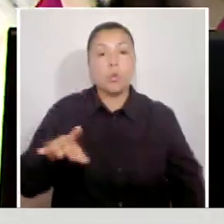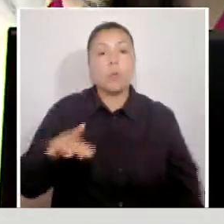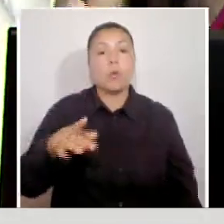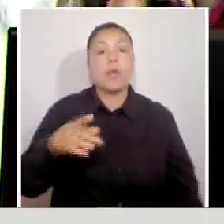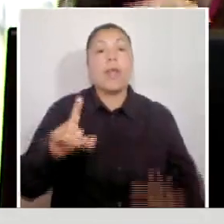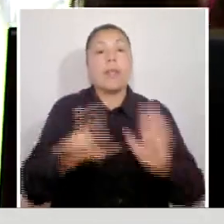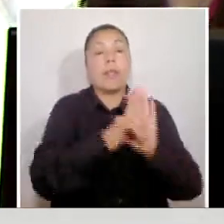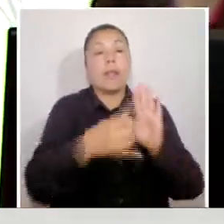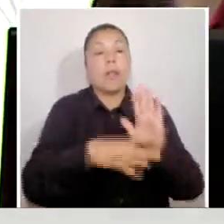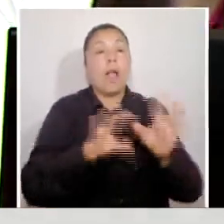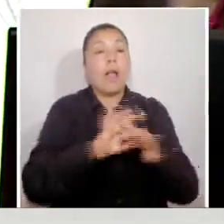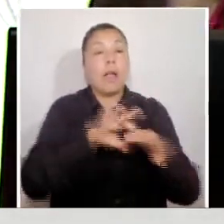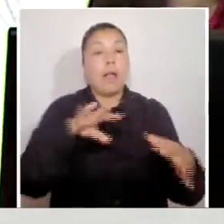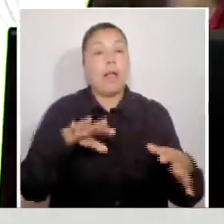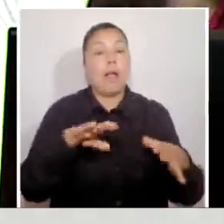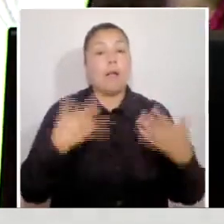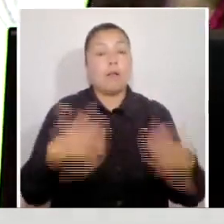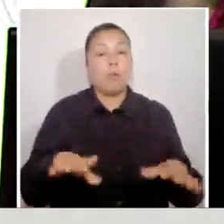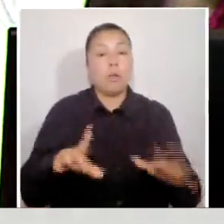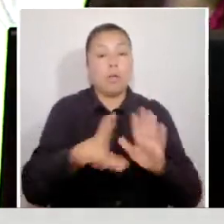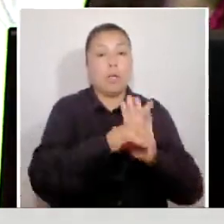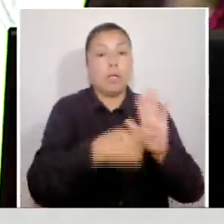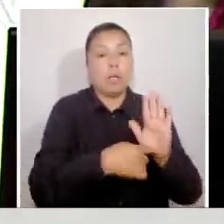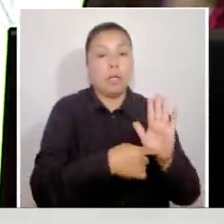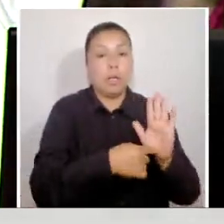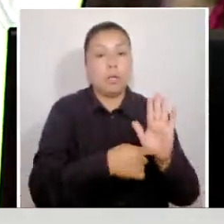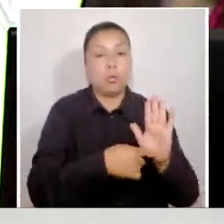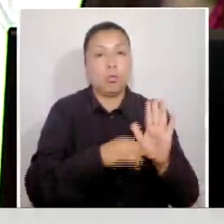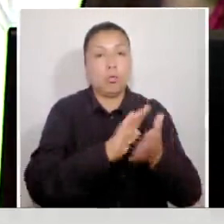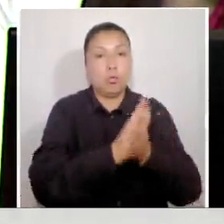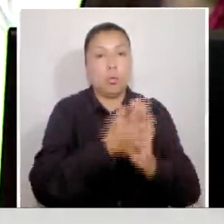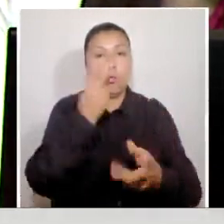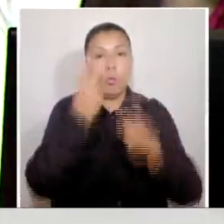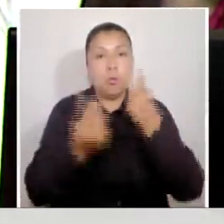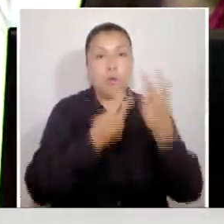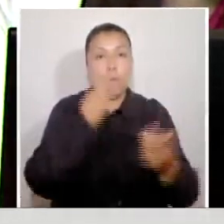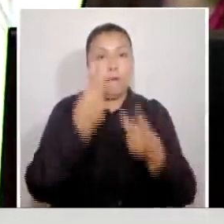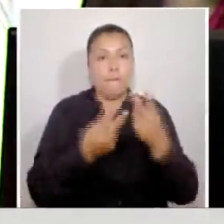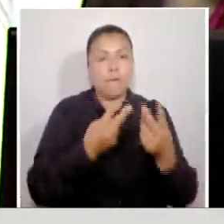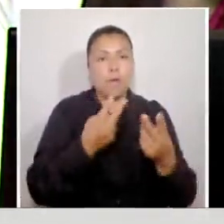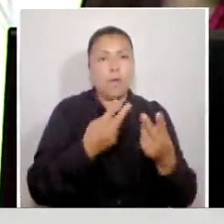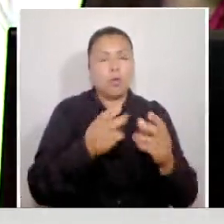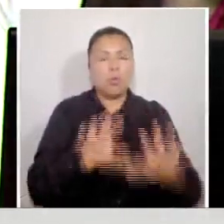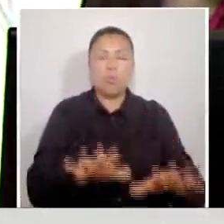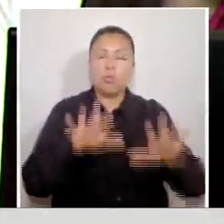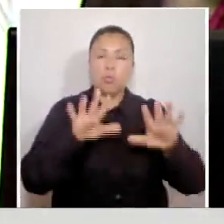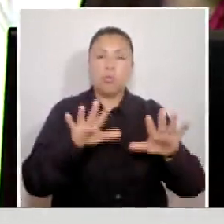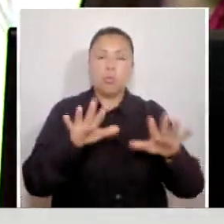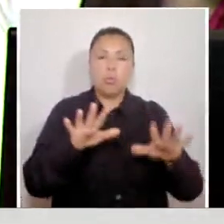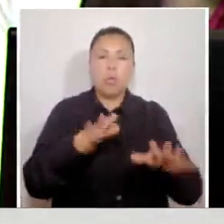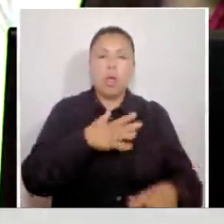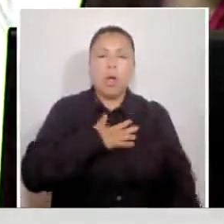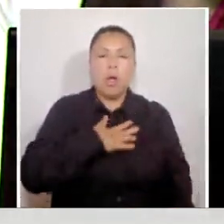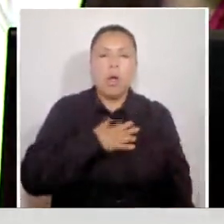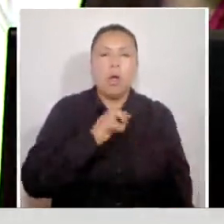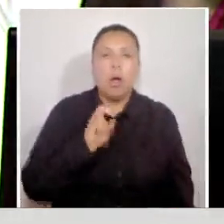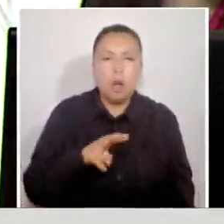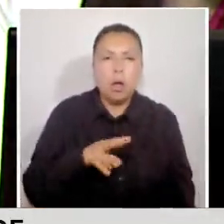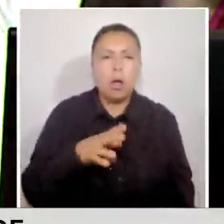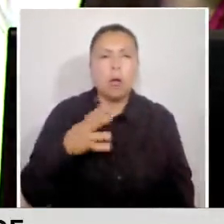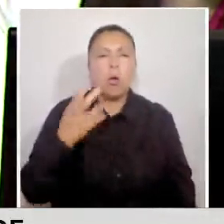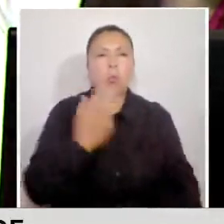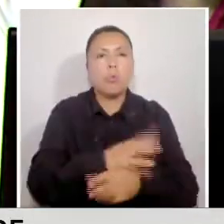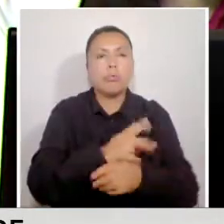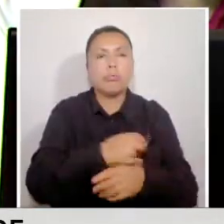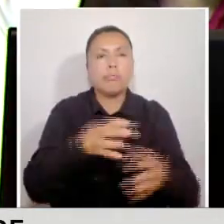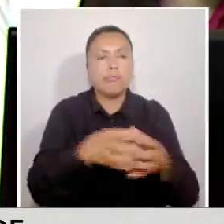graves establecidos en nuestra legislación Todos hemos visto con sorpresa y estupor presidente como el crimen organizado